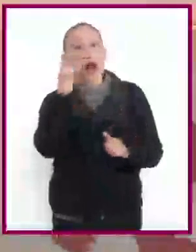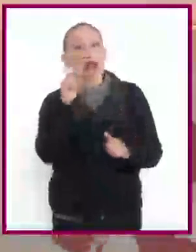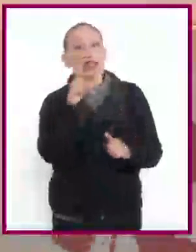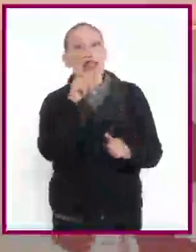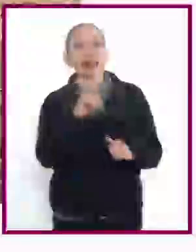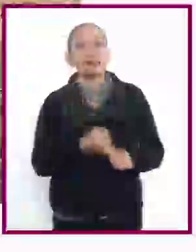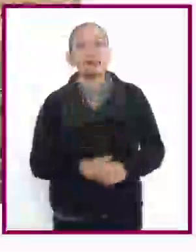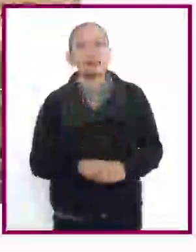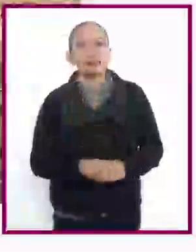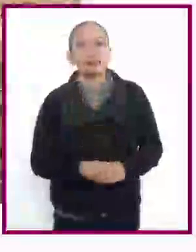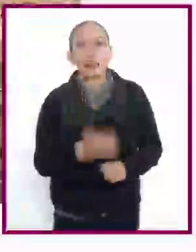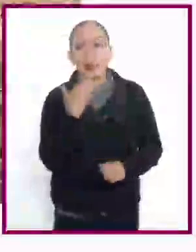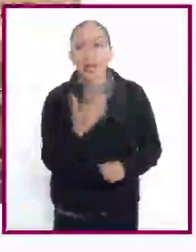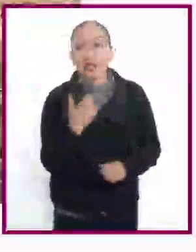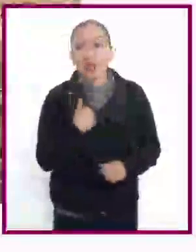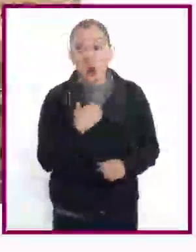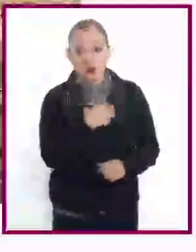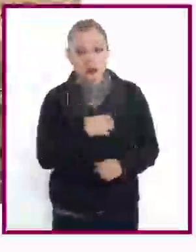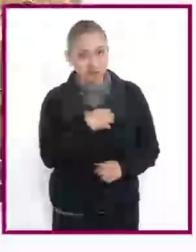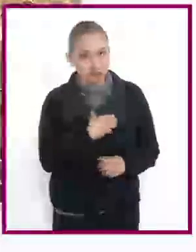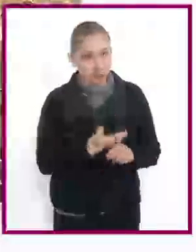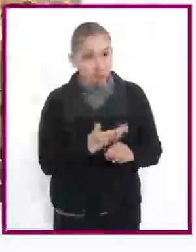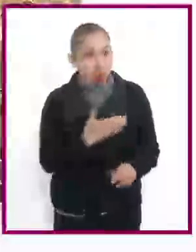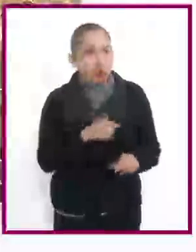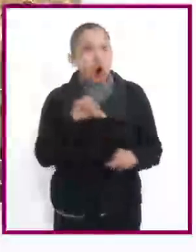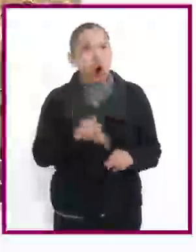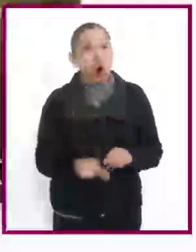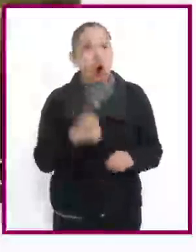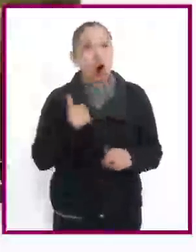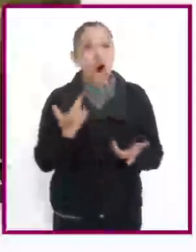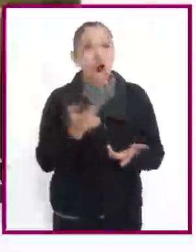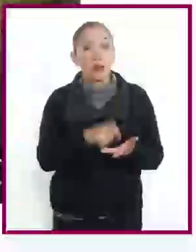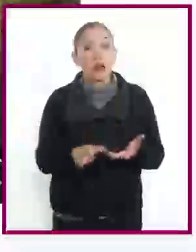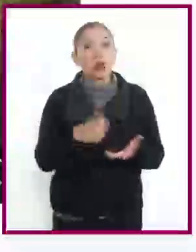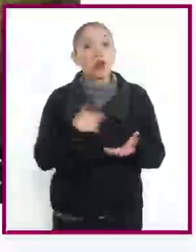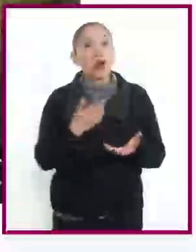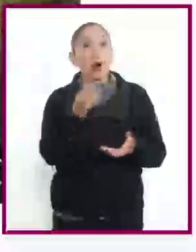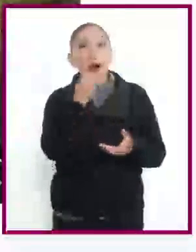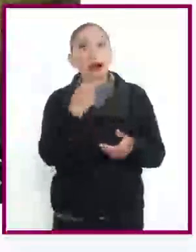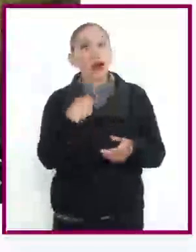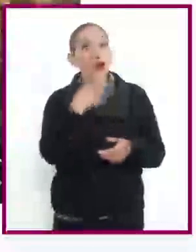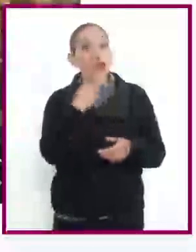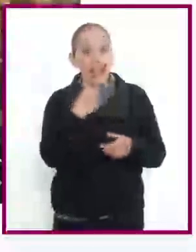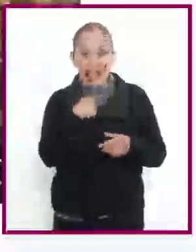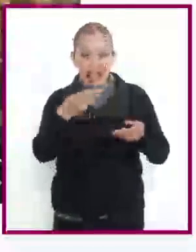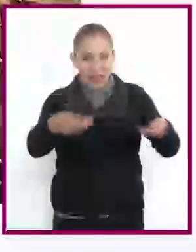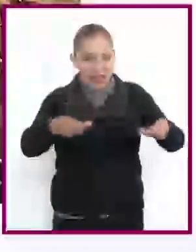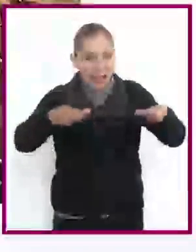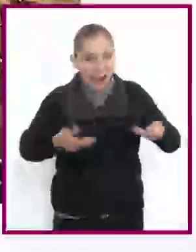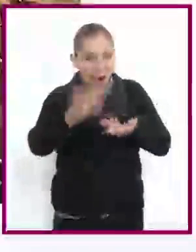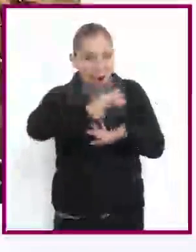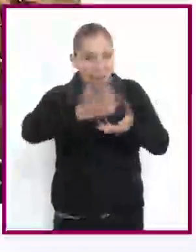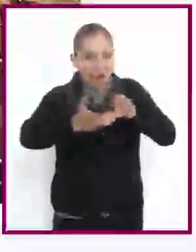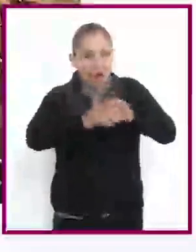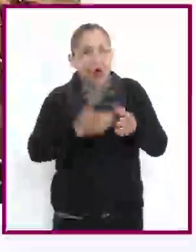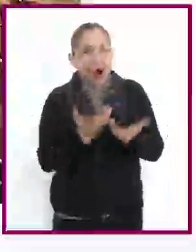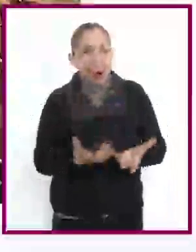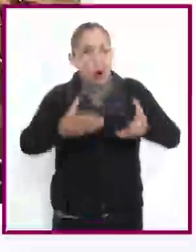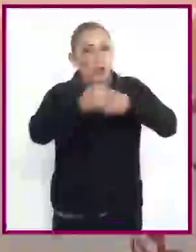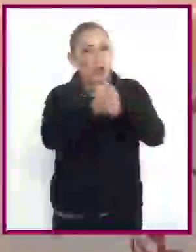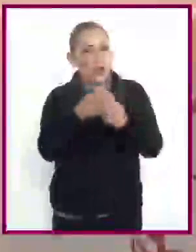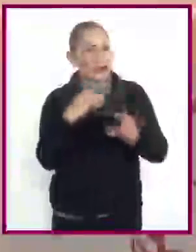siguiente cápsula nos enfocaremos en la contaminación causada por los residuos plásticos. ¿Qué tal? Espero se le estén